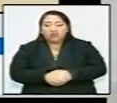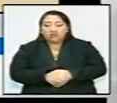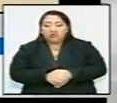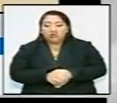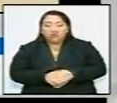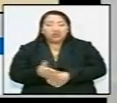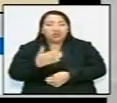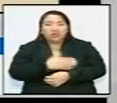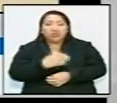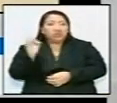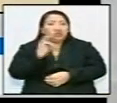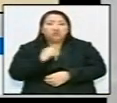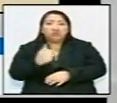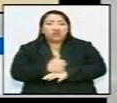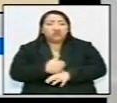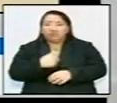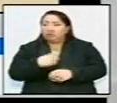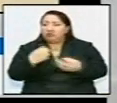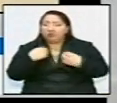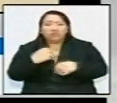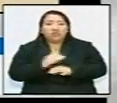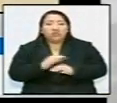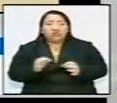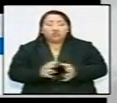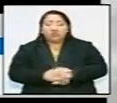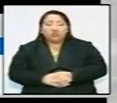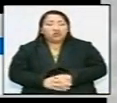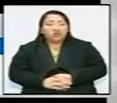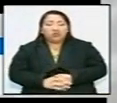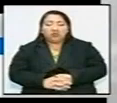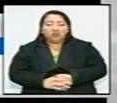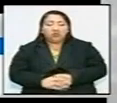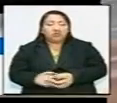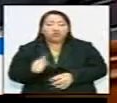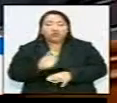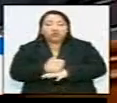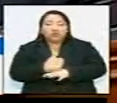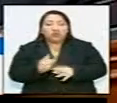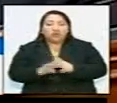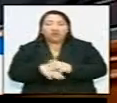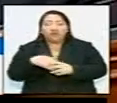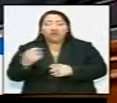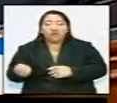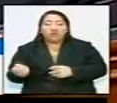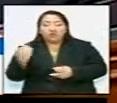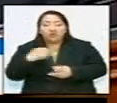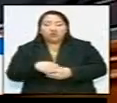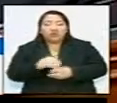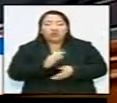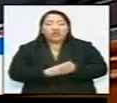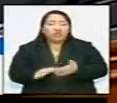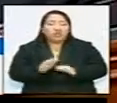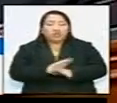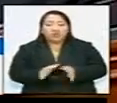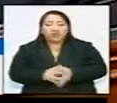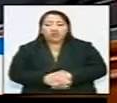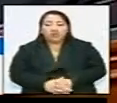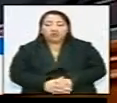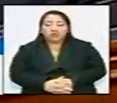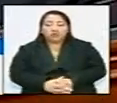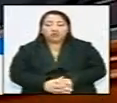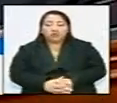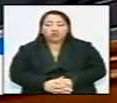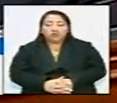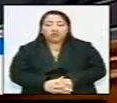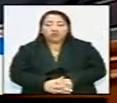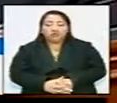fue, nunca trabajó en mi despacho, no fue asesor externo ni asesor a honorem. Siguiente